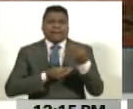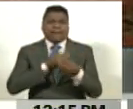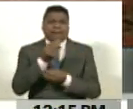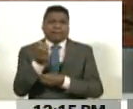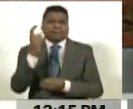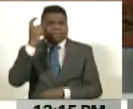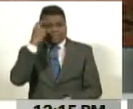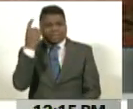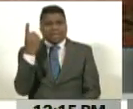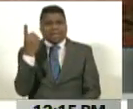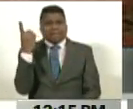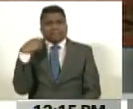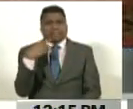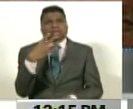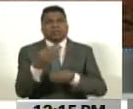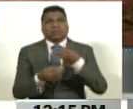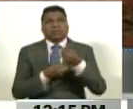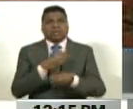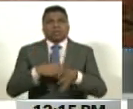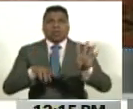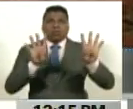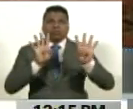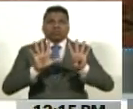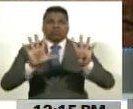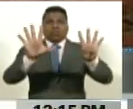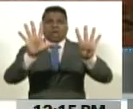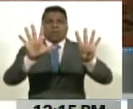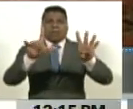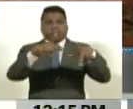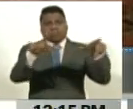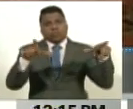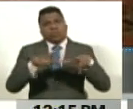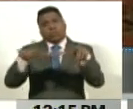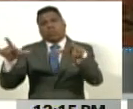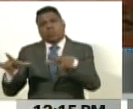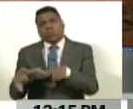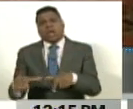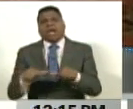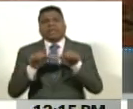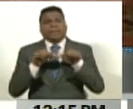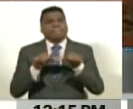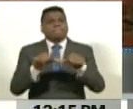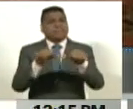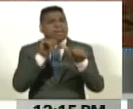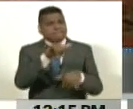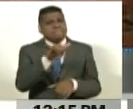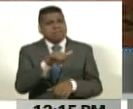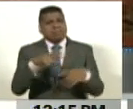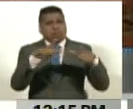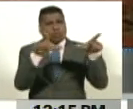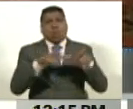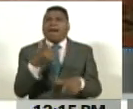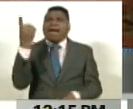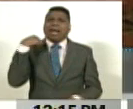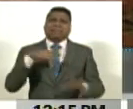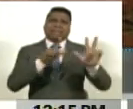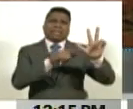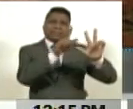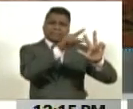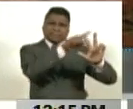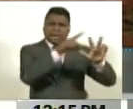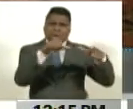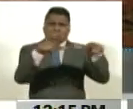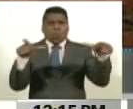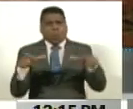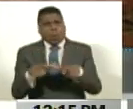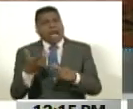en el día de ayer lo hicieron en 9 lugares, anteriormente lo habían hecho de manera constante en 3 lugares. Ante cada día de esto, nosotros hemos salido con nuestro